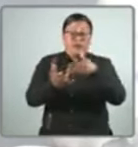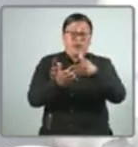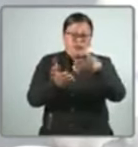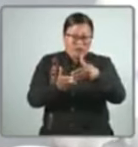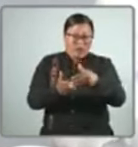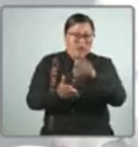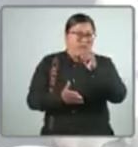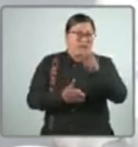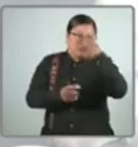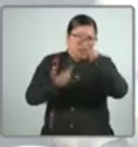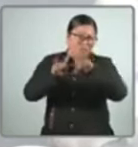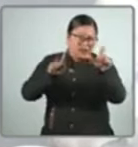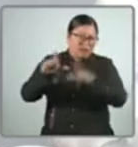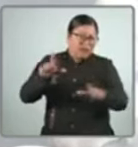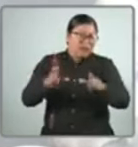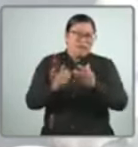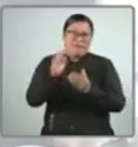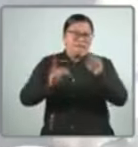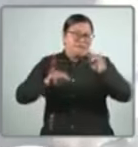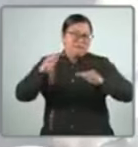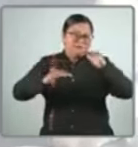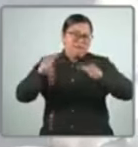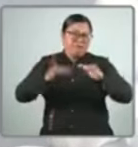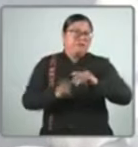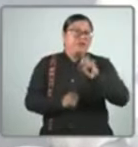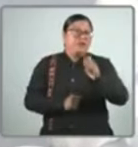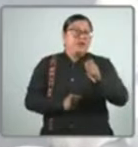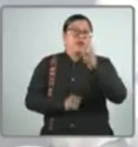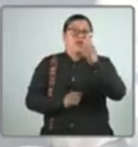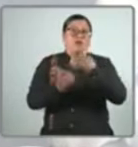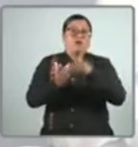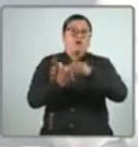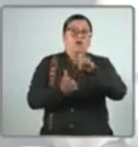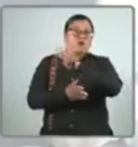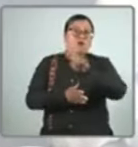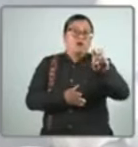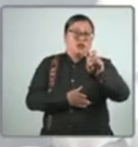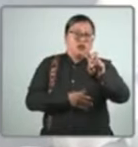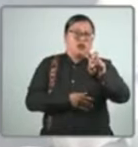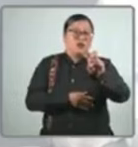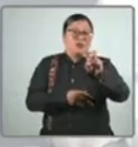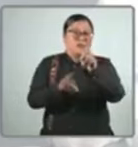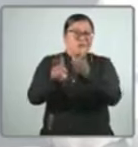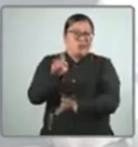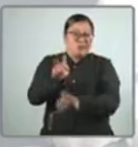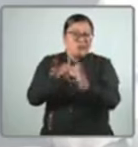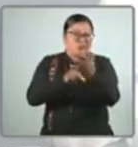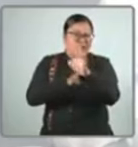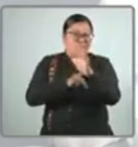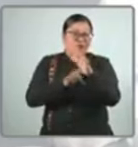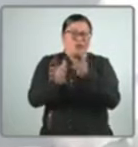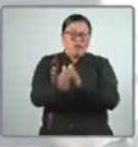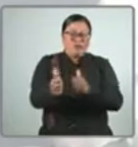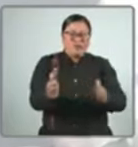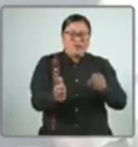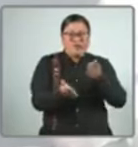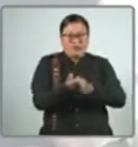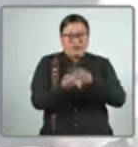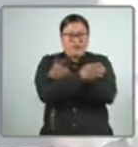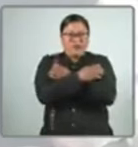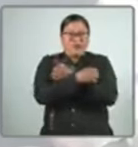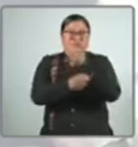que es la nacional, más o menos, Oaxaca tiene 1.200.000 y fracción en rezago educativo, que tiene que ver